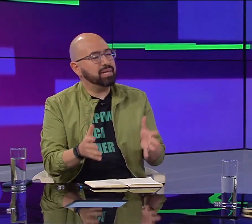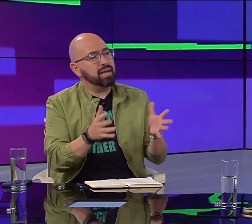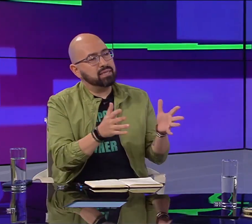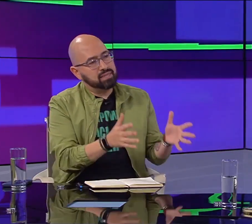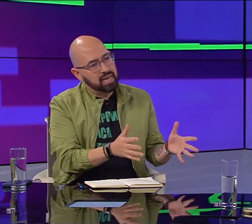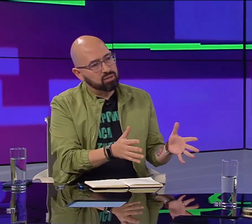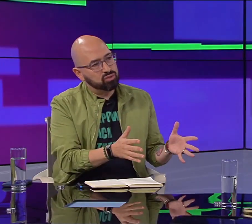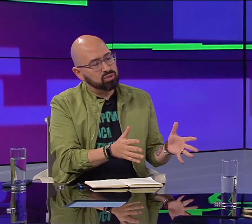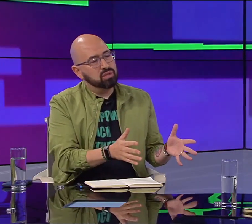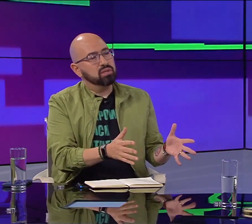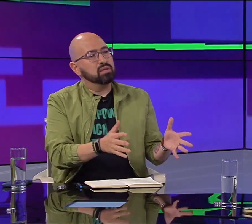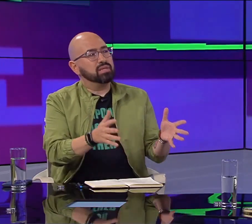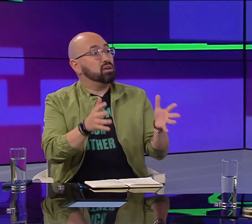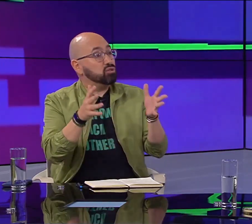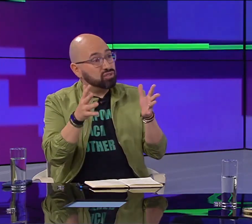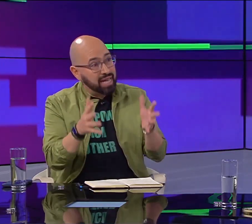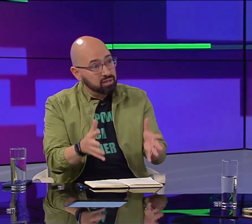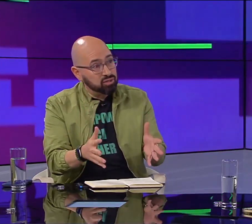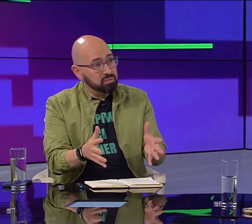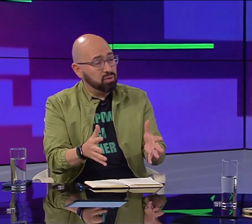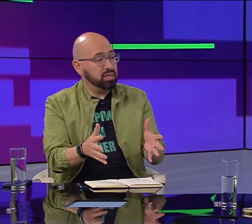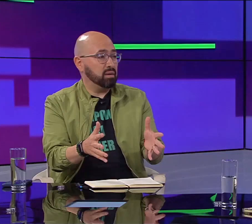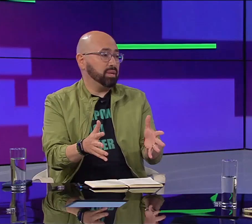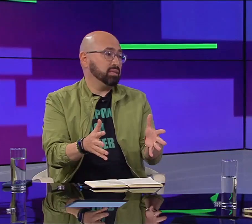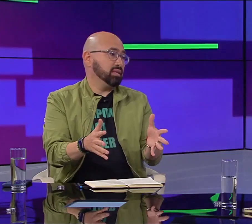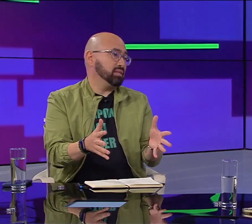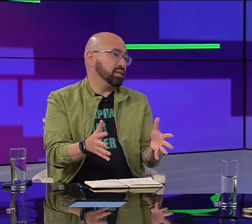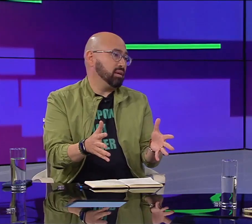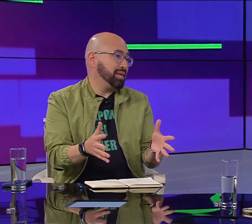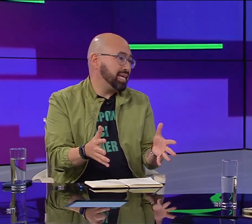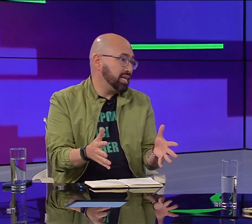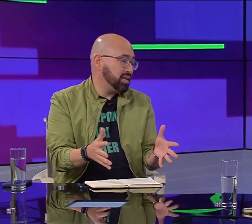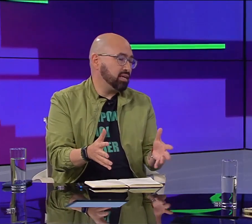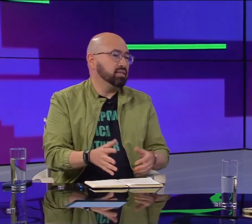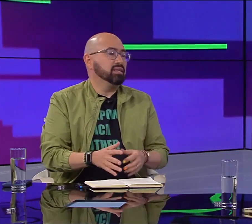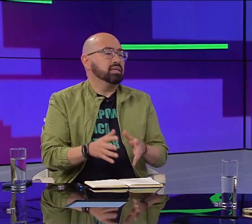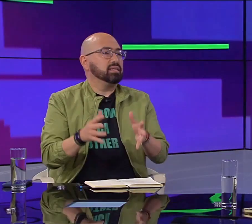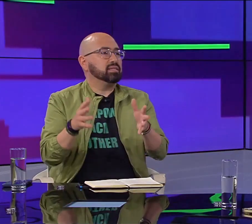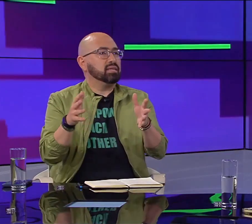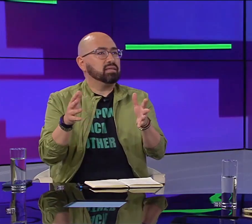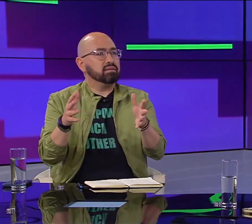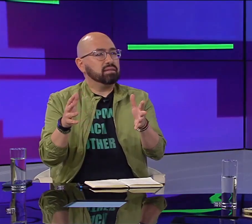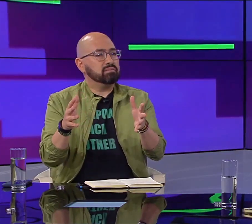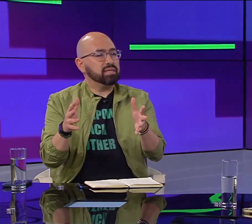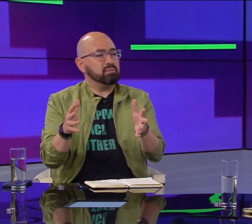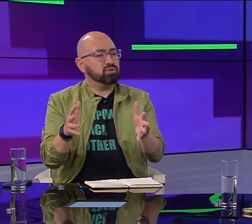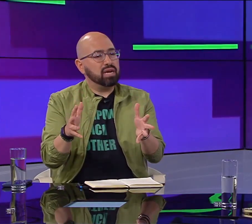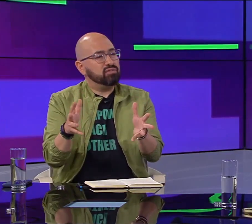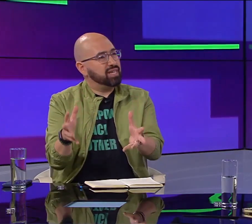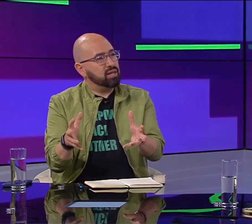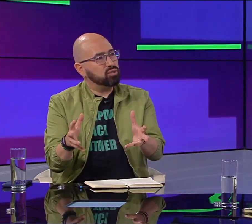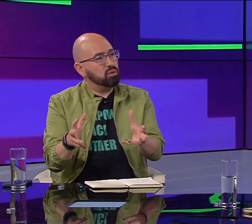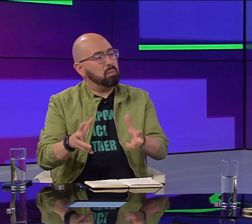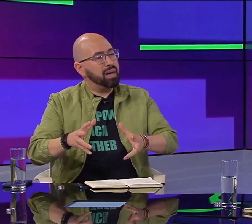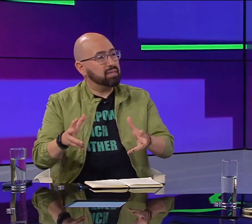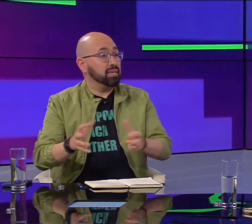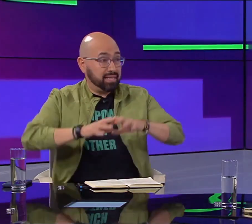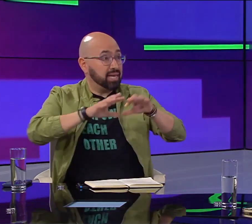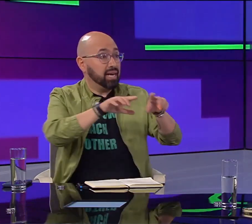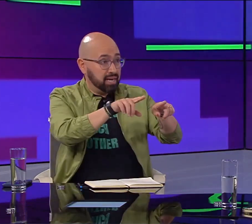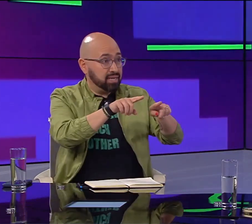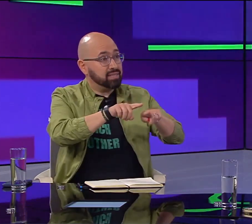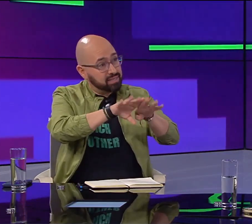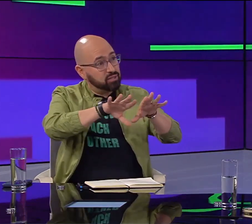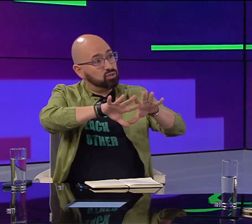mal, precarizados, denostados simbólicamente desde la mañanera, digamos, calificados como parte,